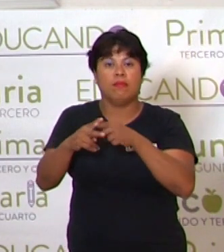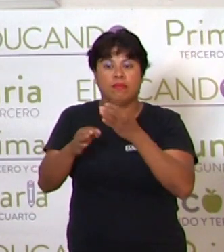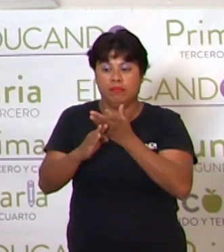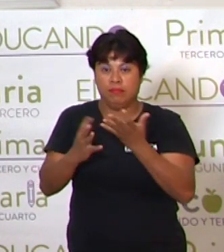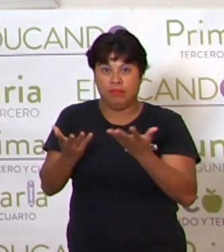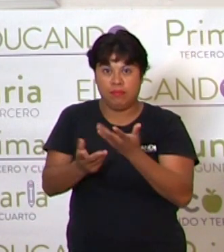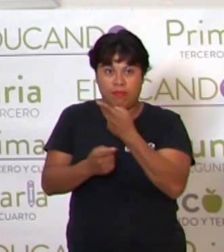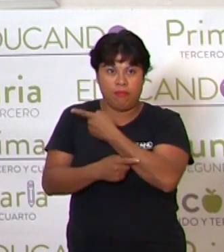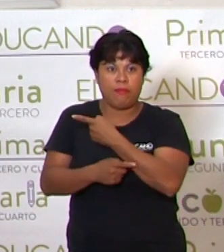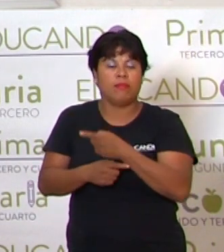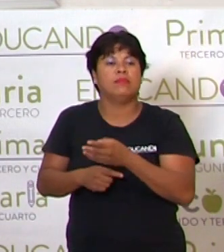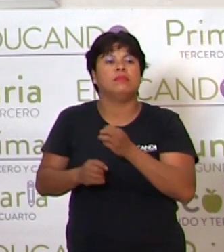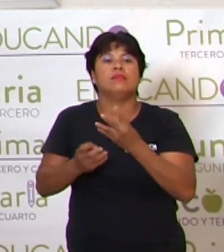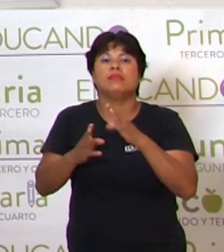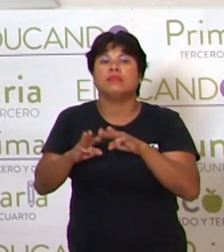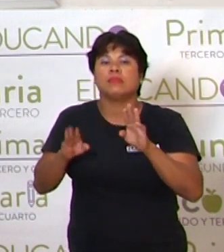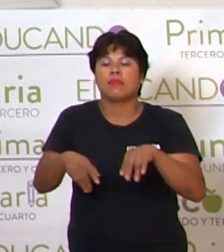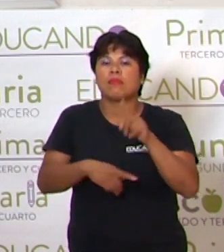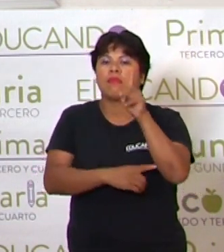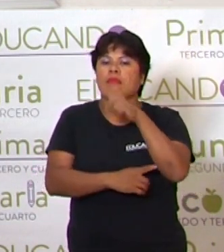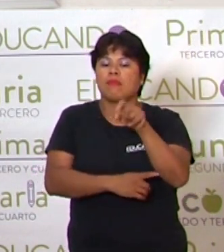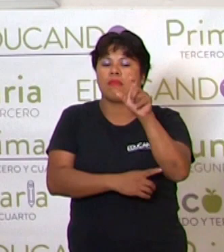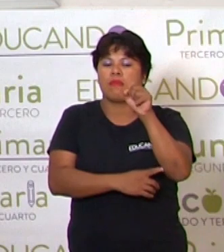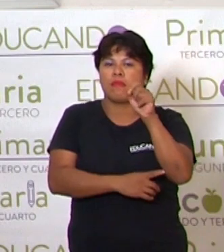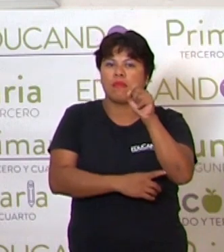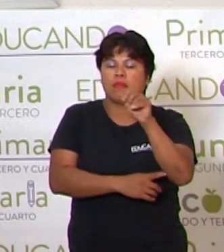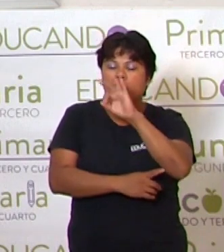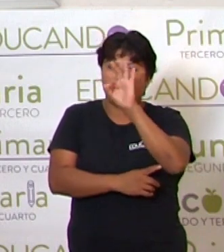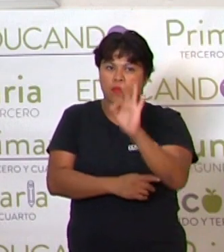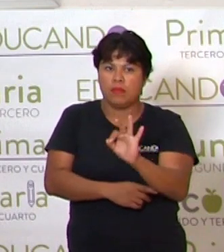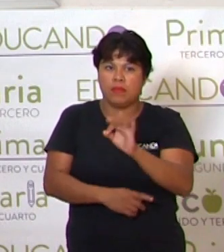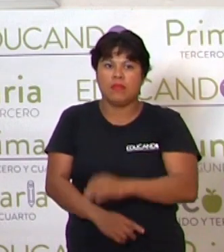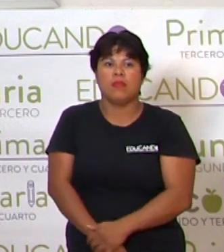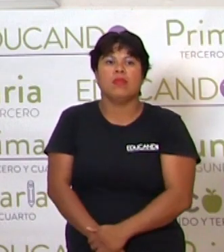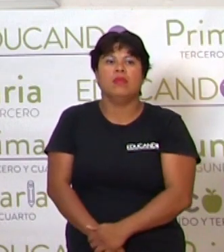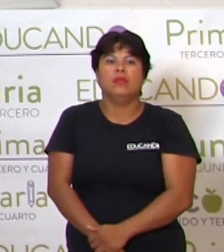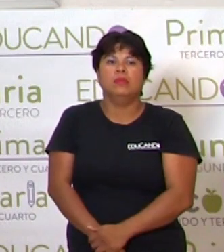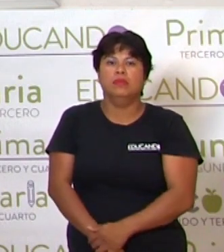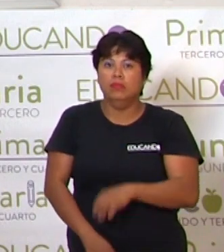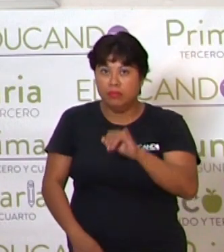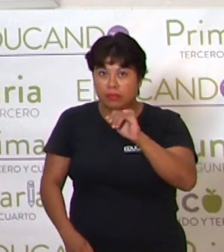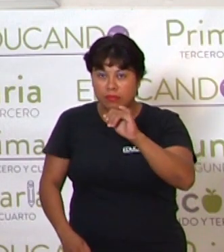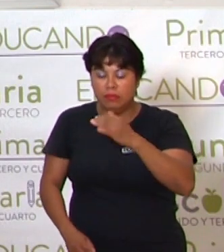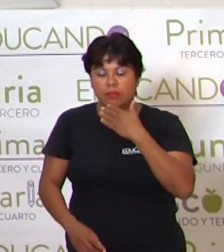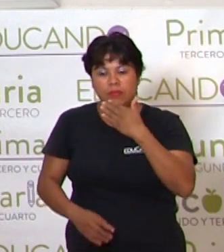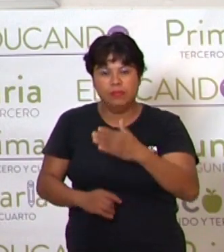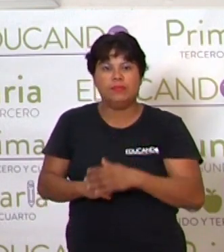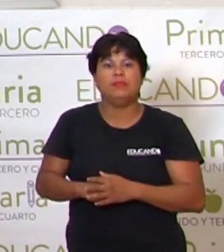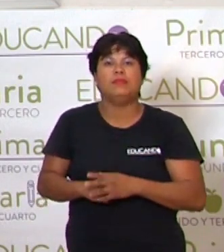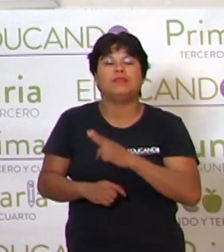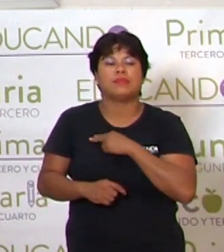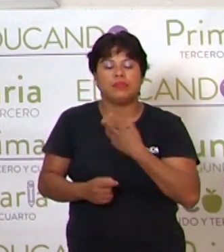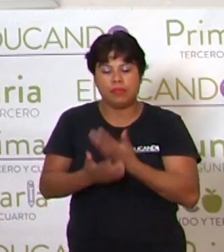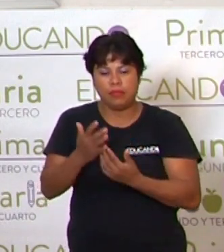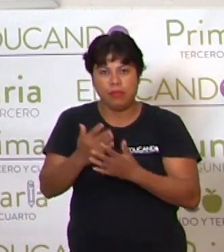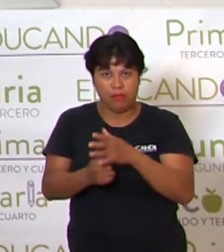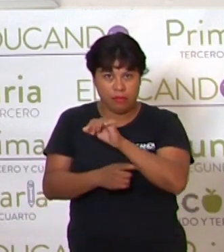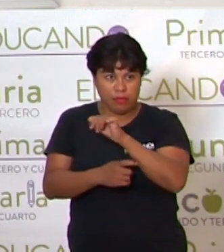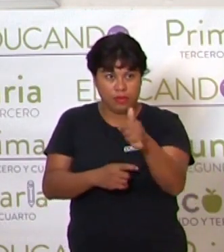de aquí mide 120 grados. ¿Sí? Muy bien. Vamos a trazar